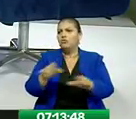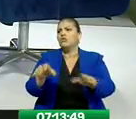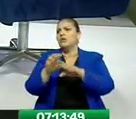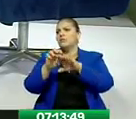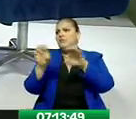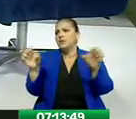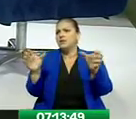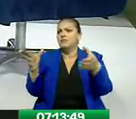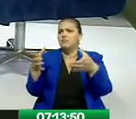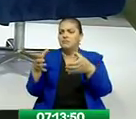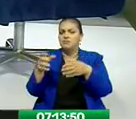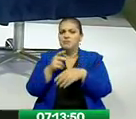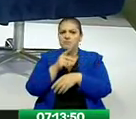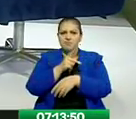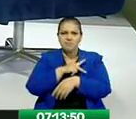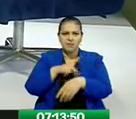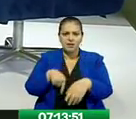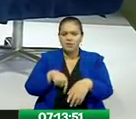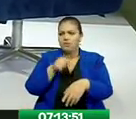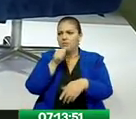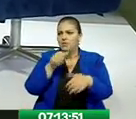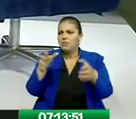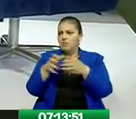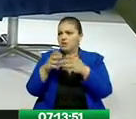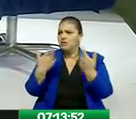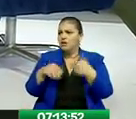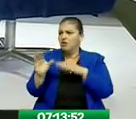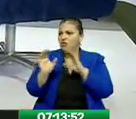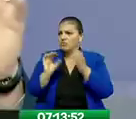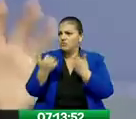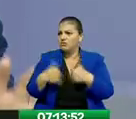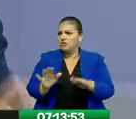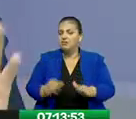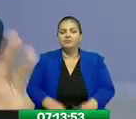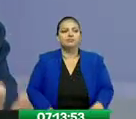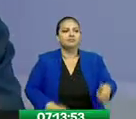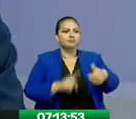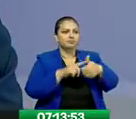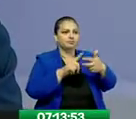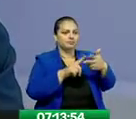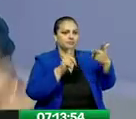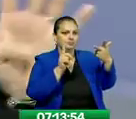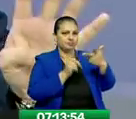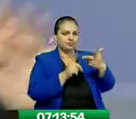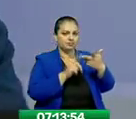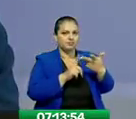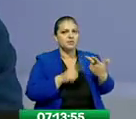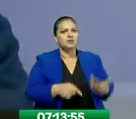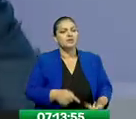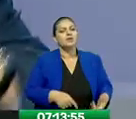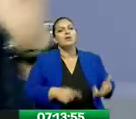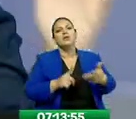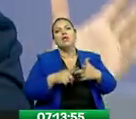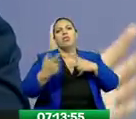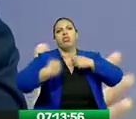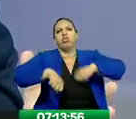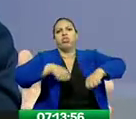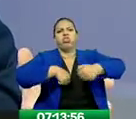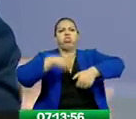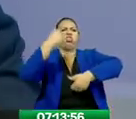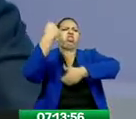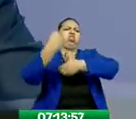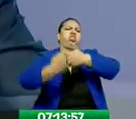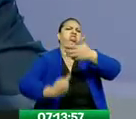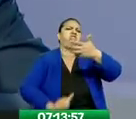¿o no es así? Así es, ahora vamos a hablar de eso. Tres, eliminar la tramitomanía que existe en este país. Y cuatro, apertura